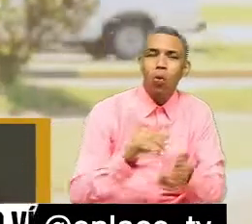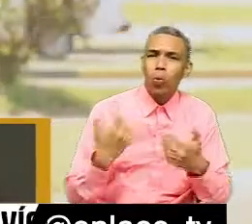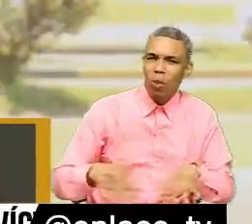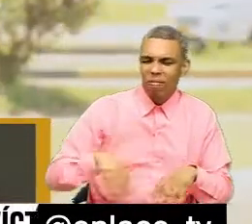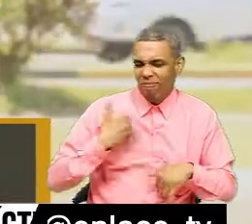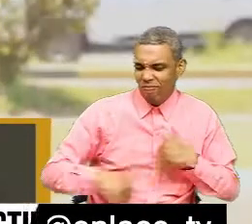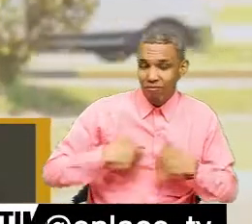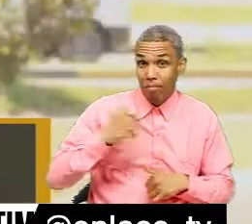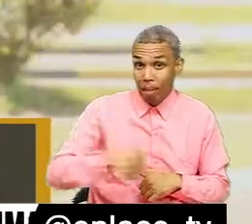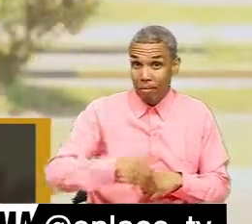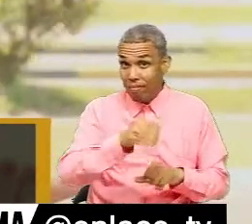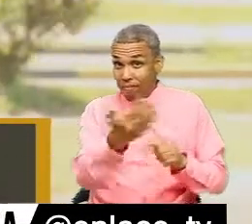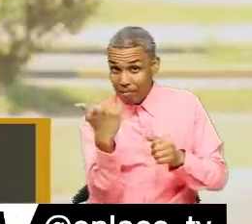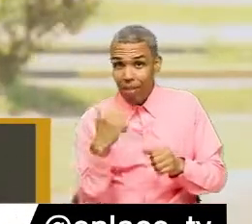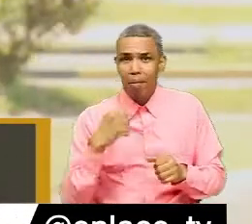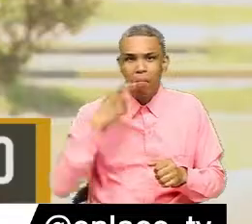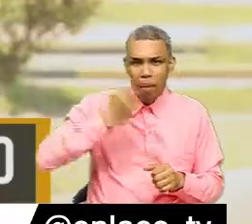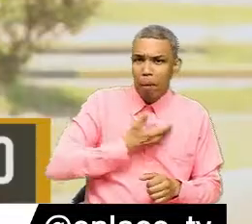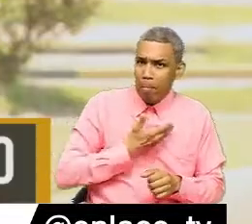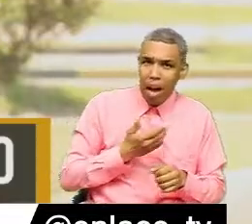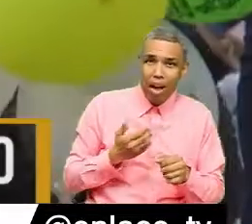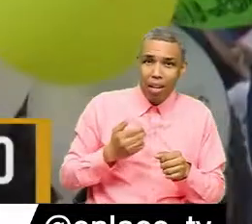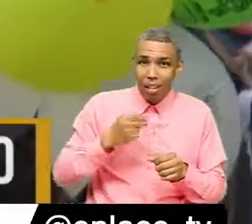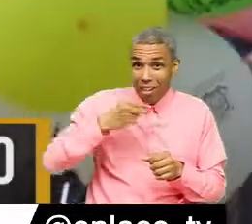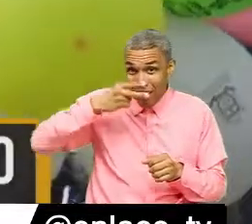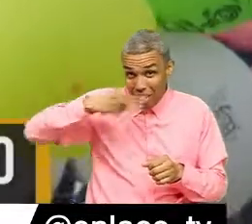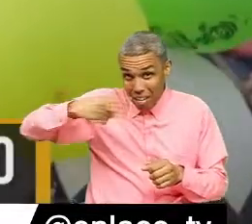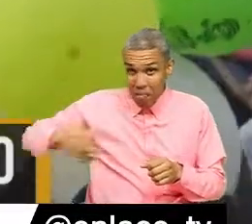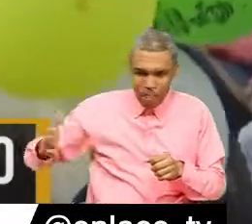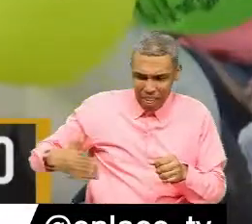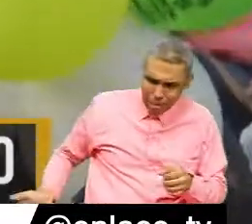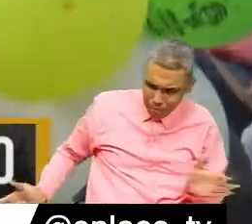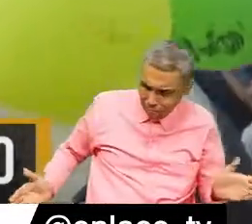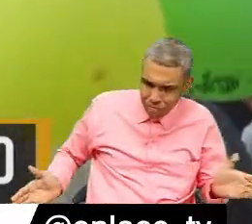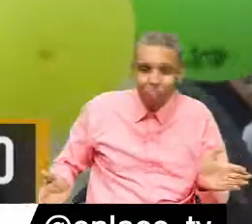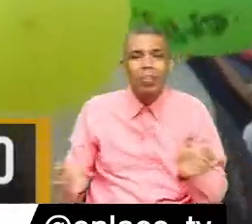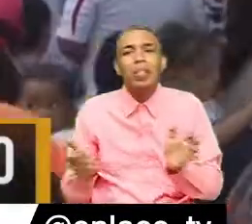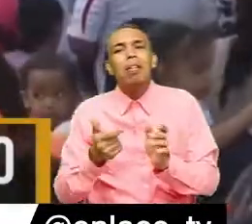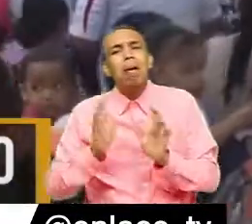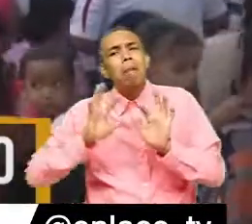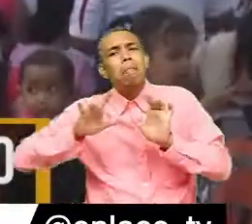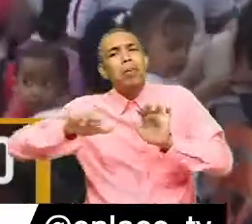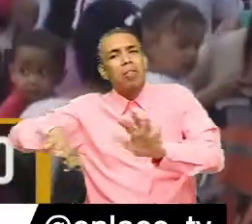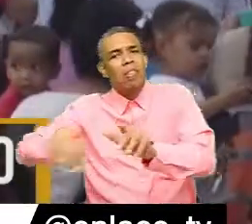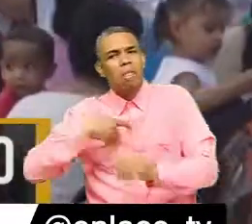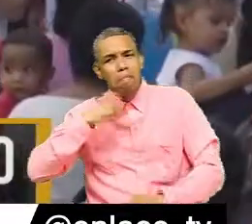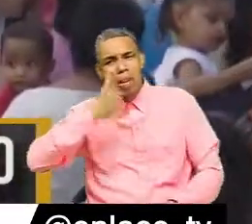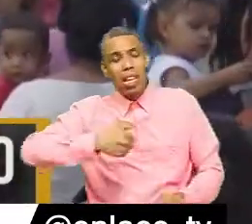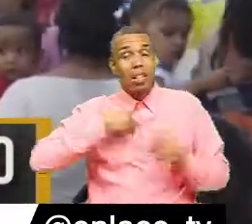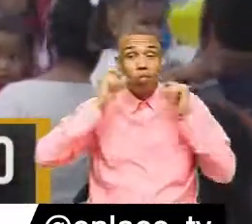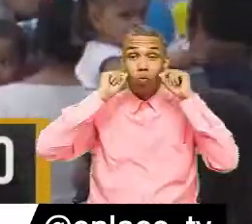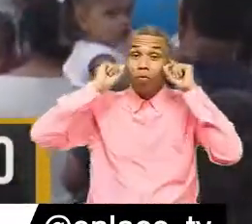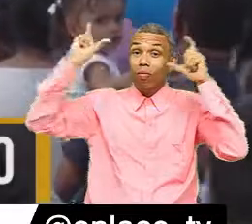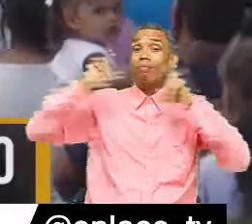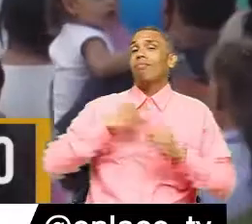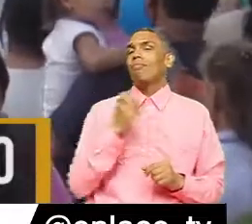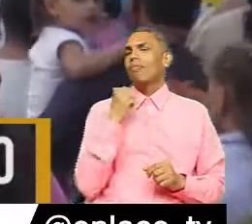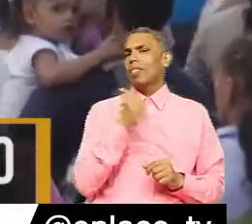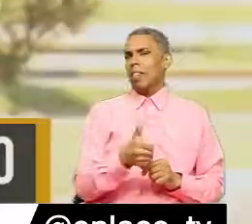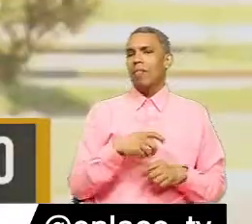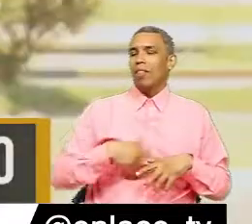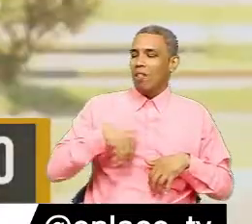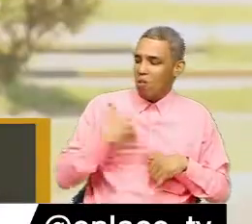que juntos celebremos la tradicional fiesta de los niños. Es un evento donde van a haber mucha sorpresa, juegos